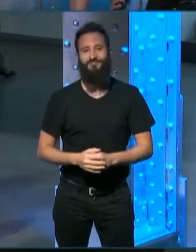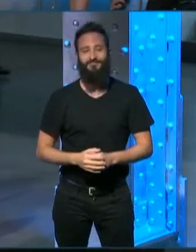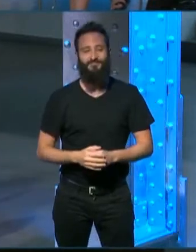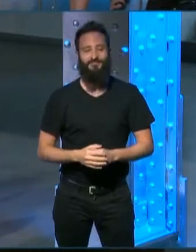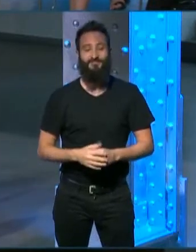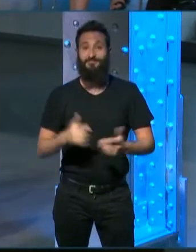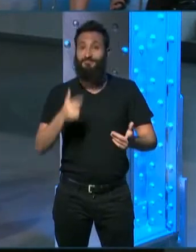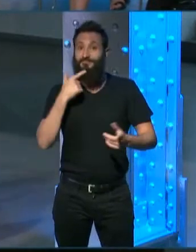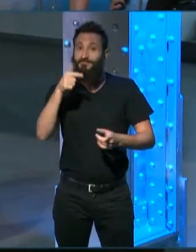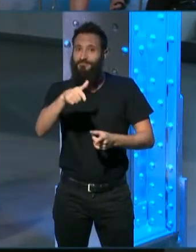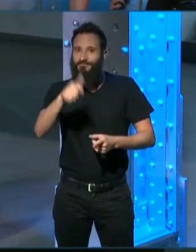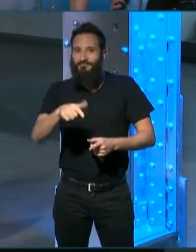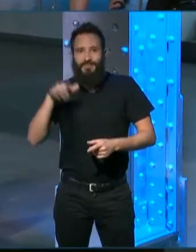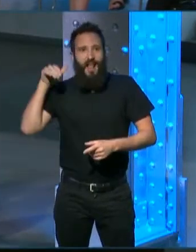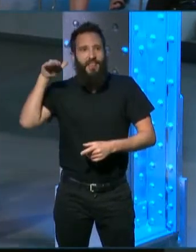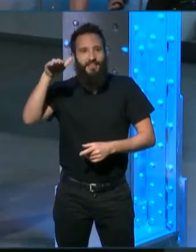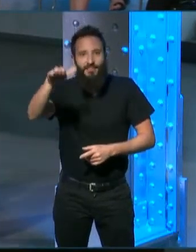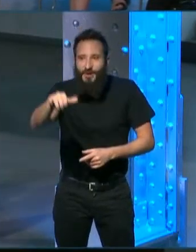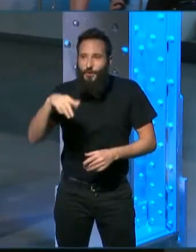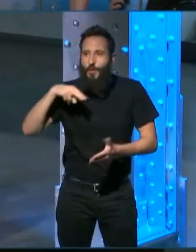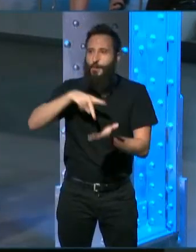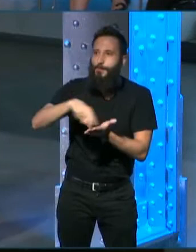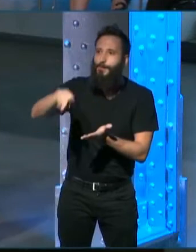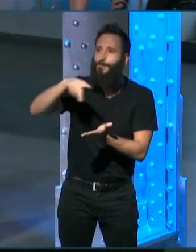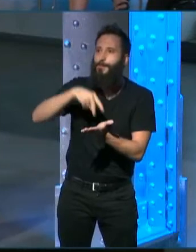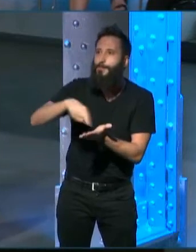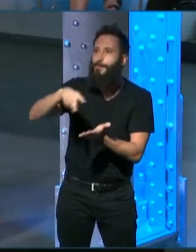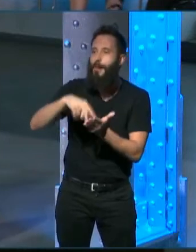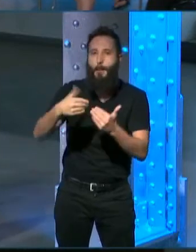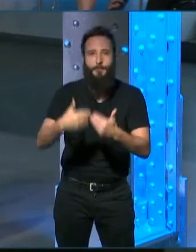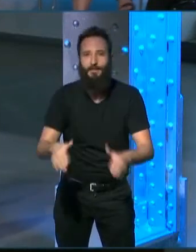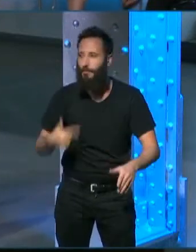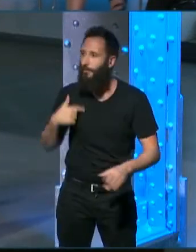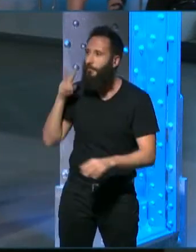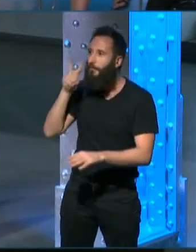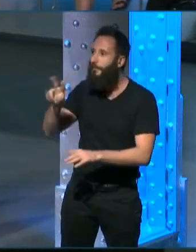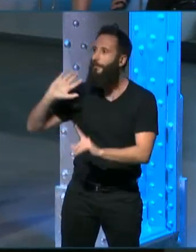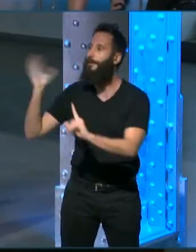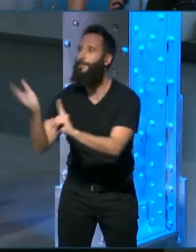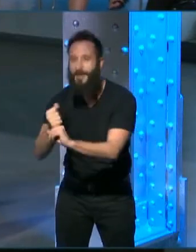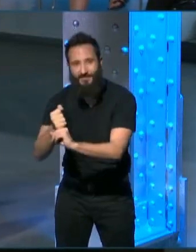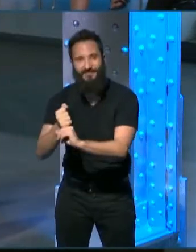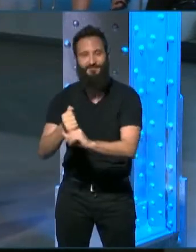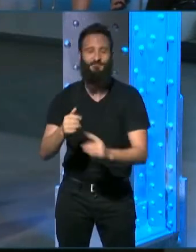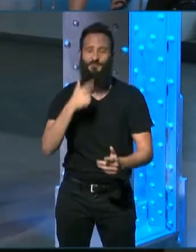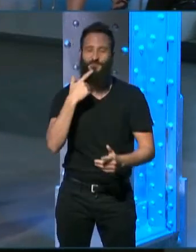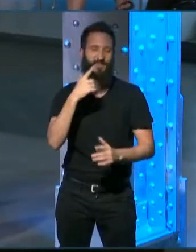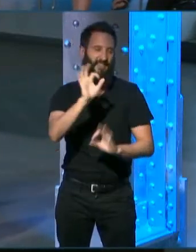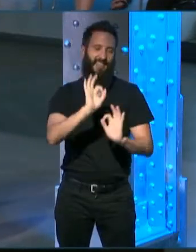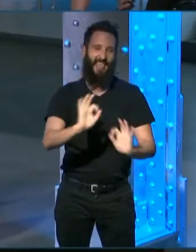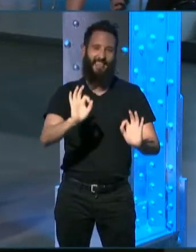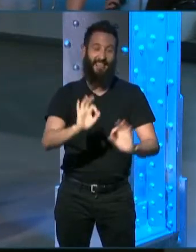Le encontramos por ahí vagando en el desierto, perdido. No. Pero bueno, que tenía que ver mucho con